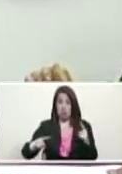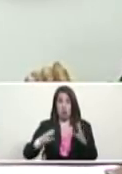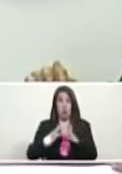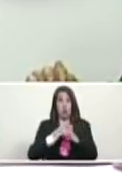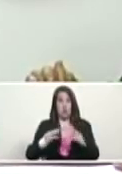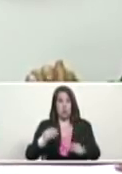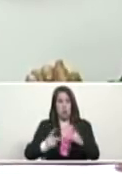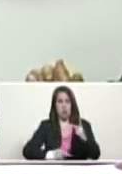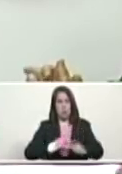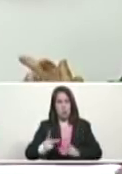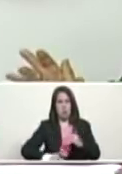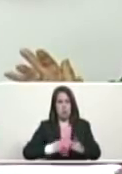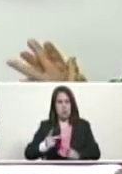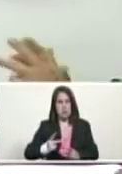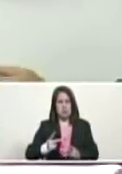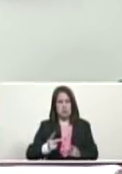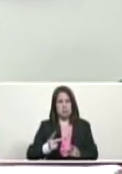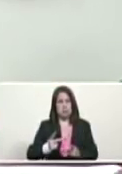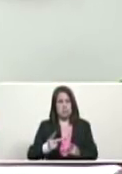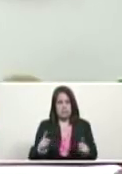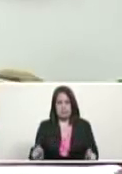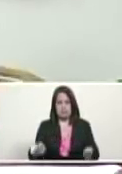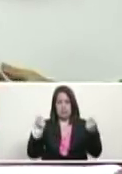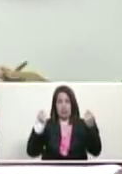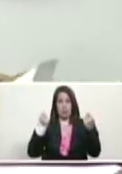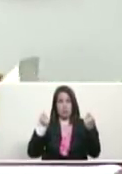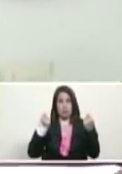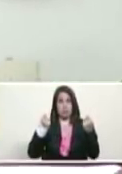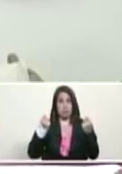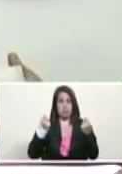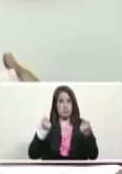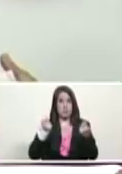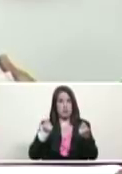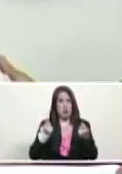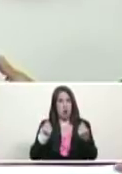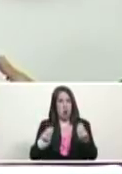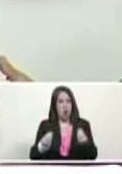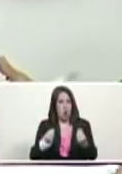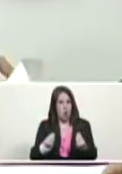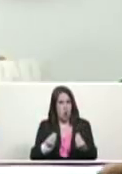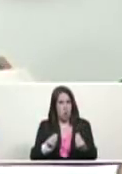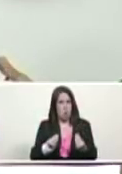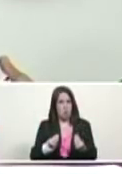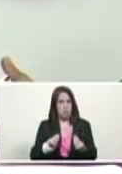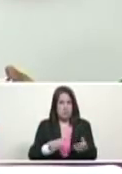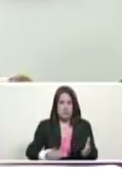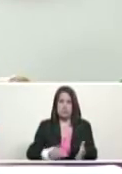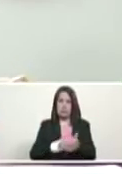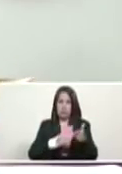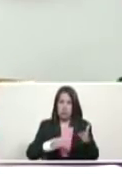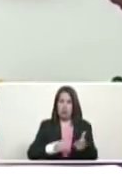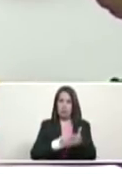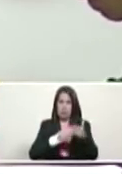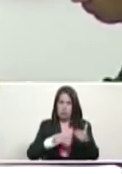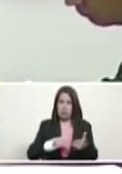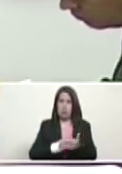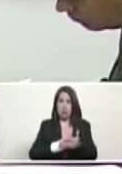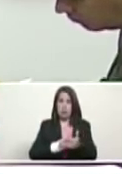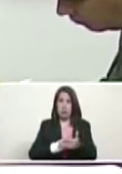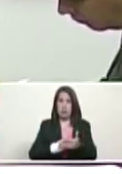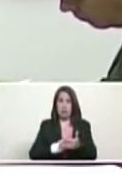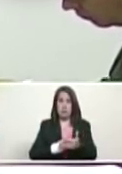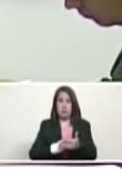de recuperación, a todo el proceso de múltiples ataques para que la recuperación no